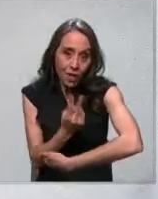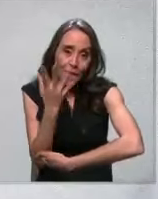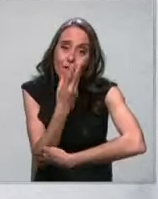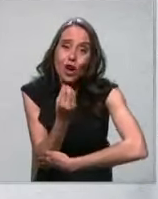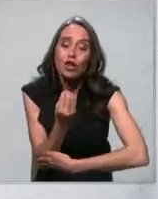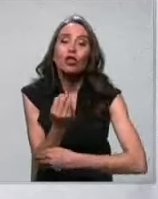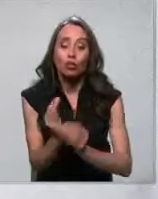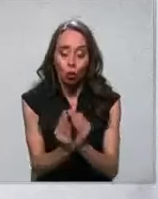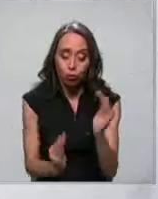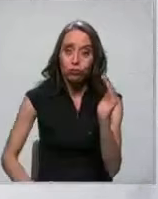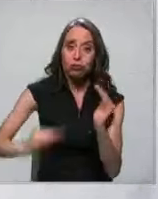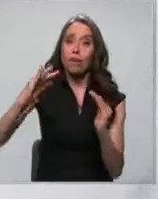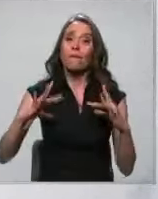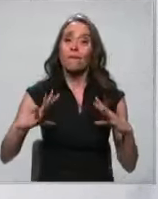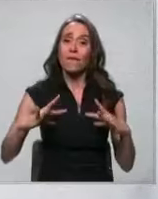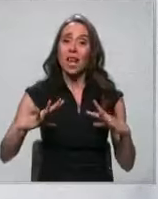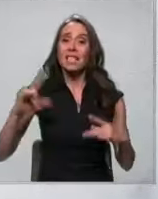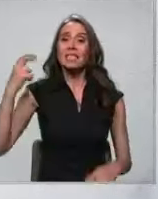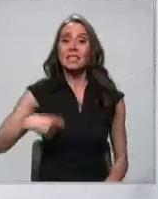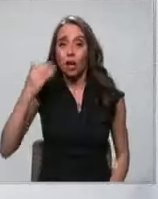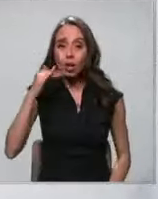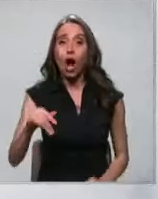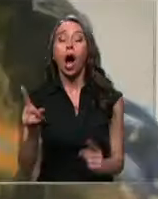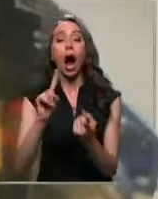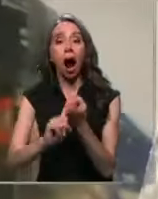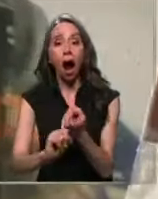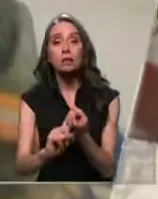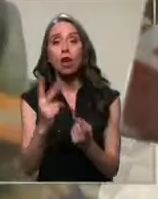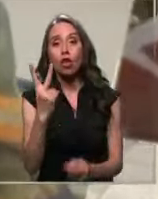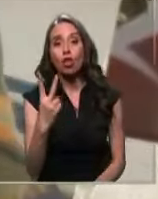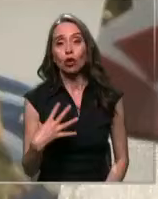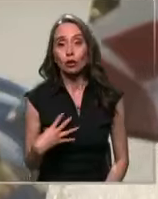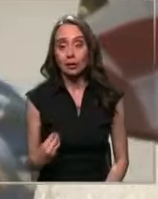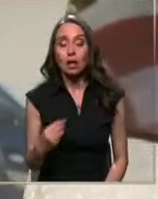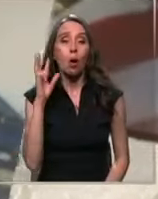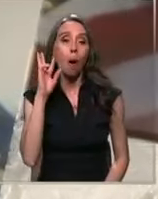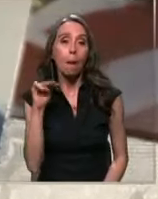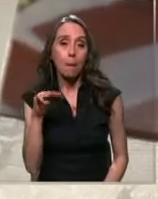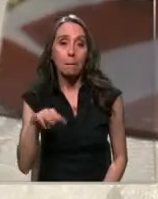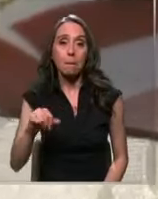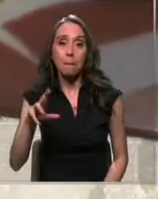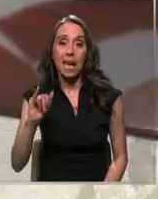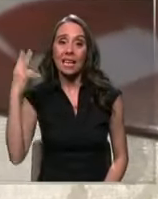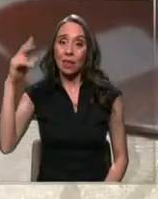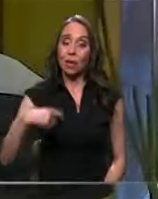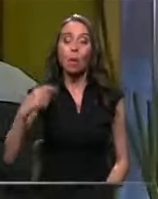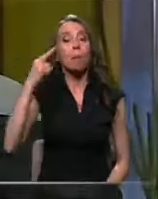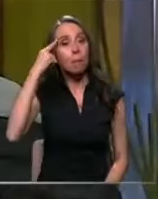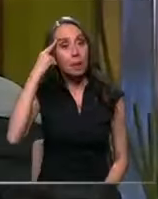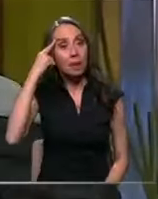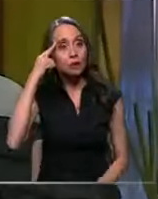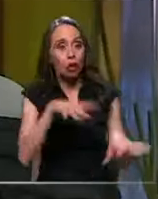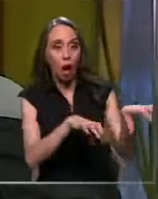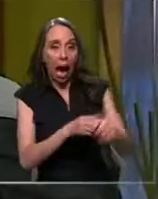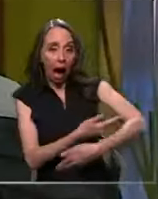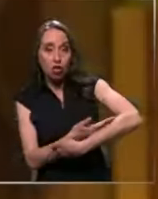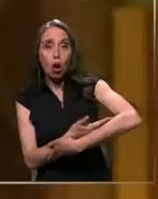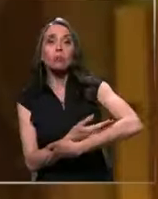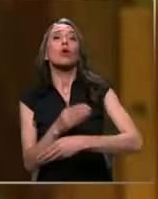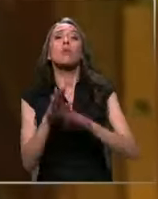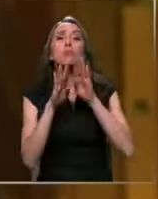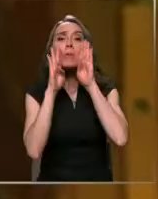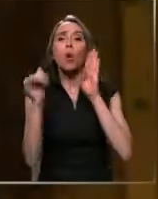tuvo una infancia feliz en Estados Unidos. Hoy está casado y tiene 2 hijos. Su madre, Mary, siempre pensó que la adopción había sido de